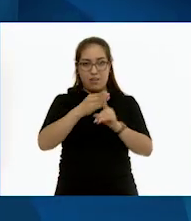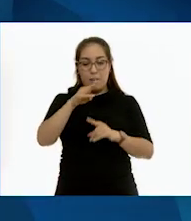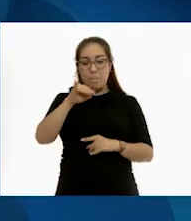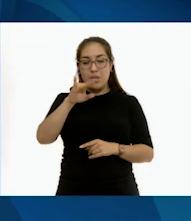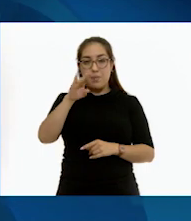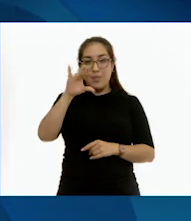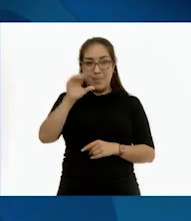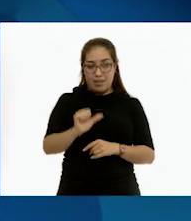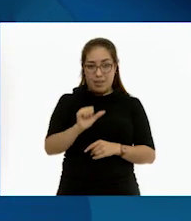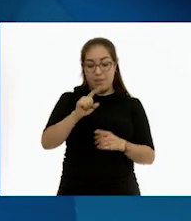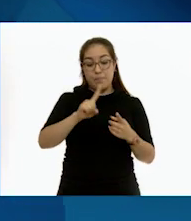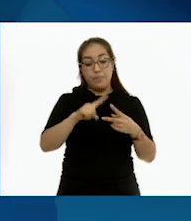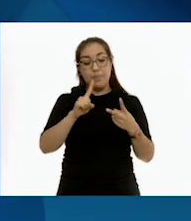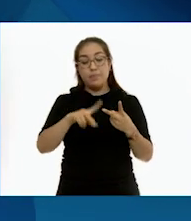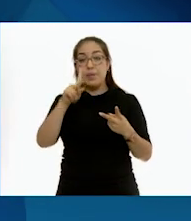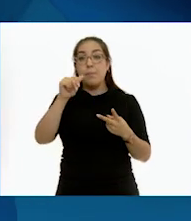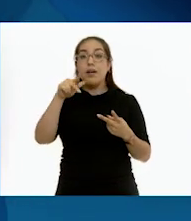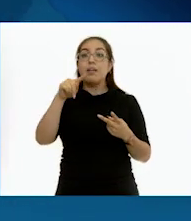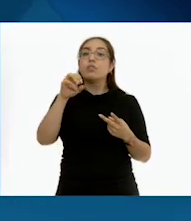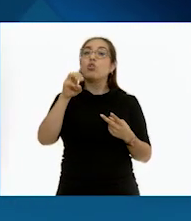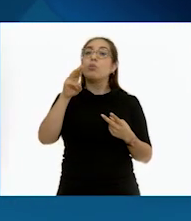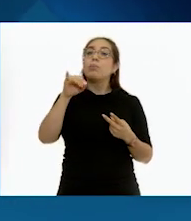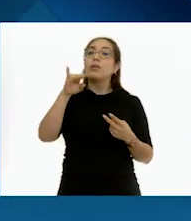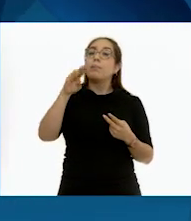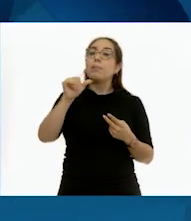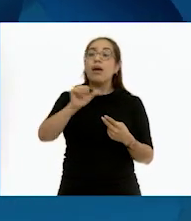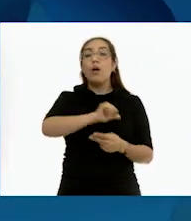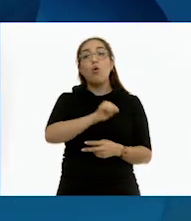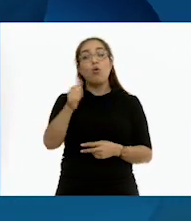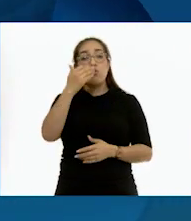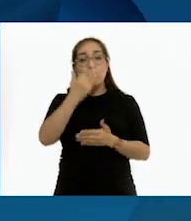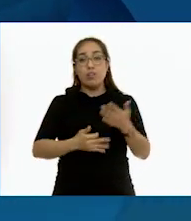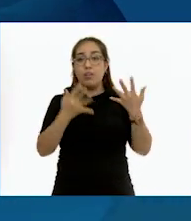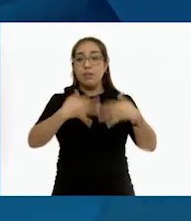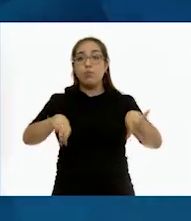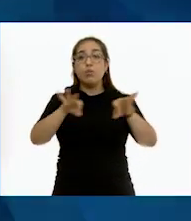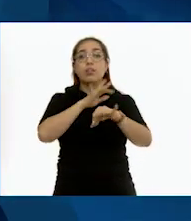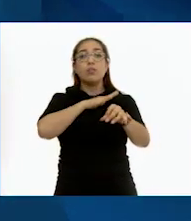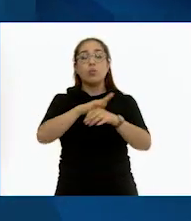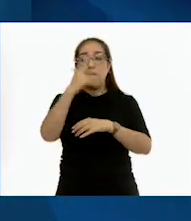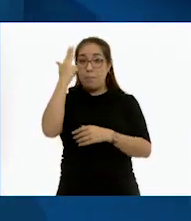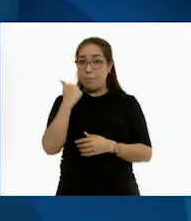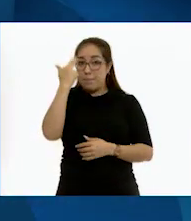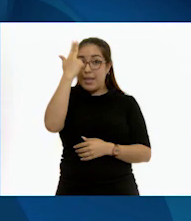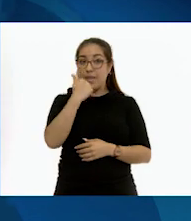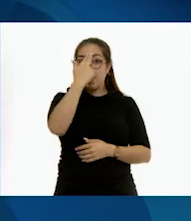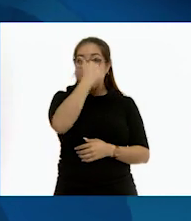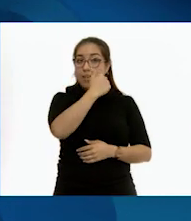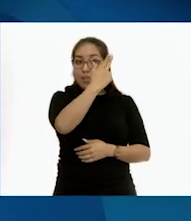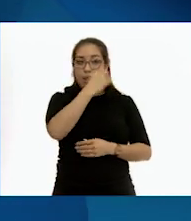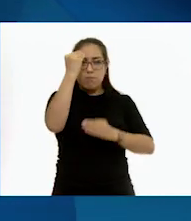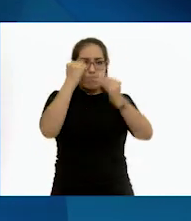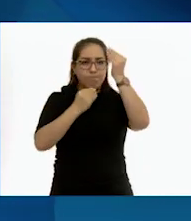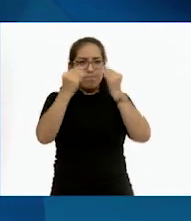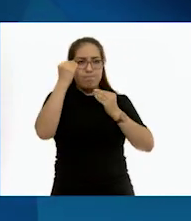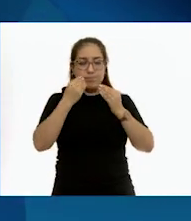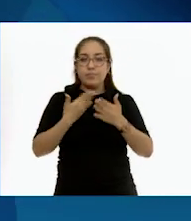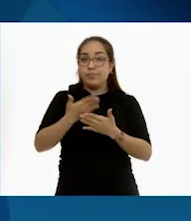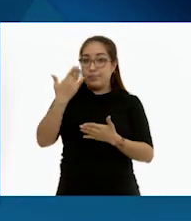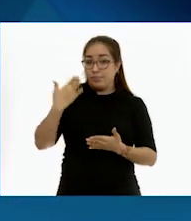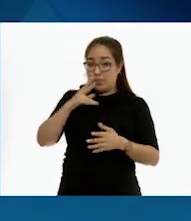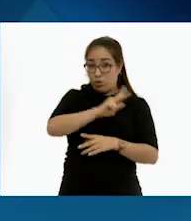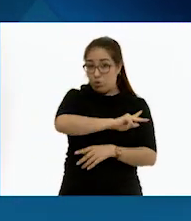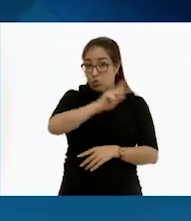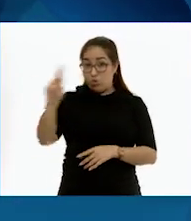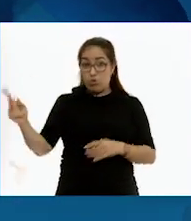pantomima, pero... Nos falta uno muy importante, el maquillaje. Aunque ya se dijo en el programa anterior, no todos los mimos